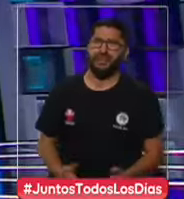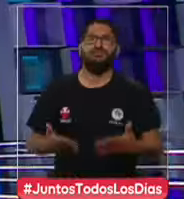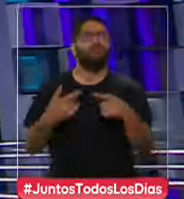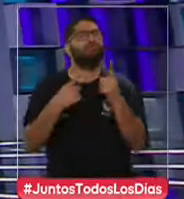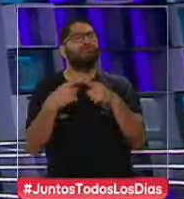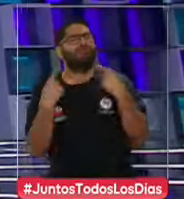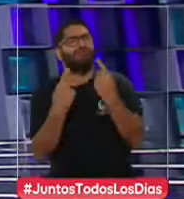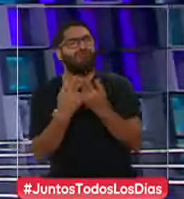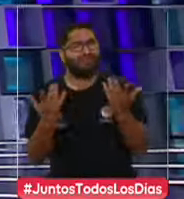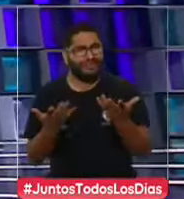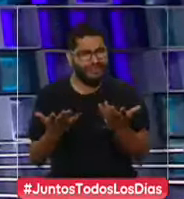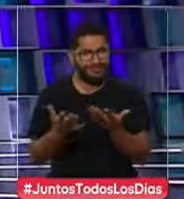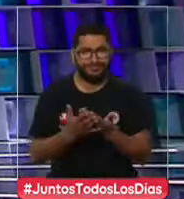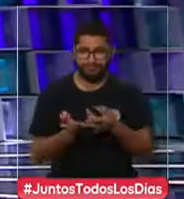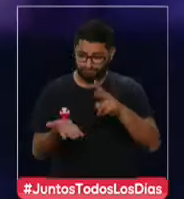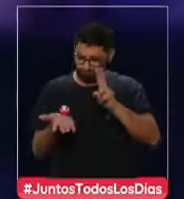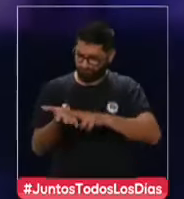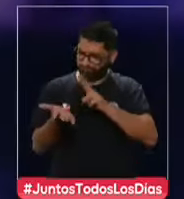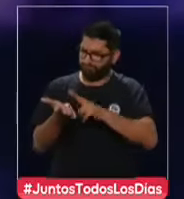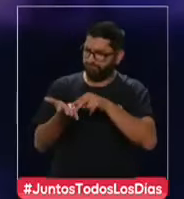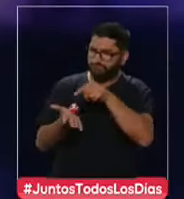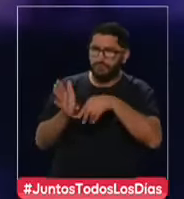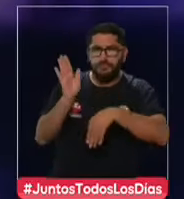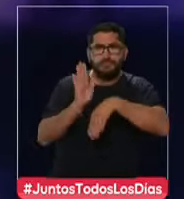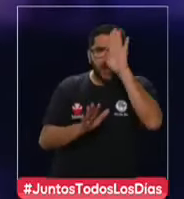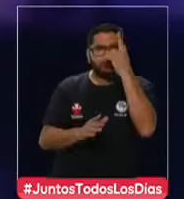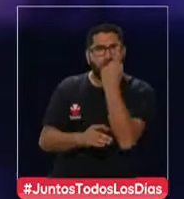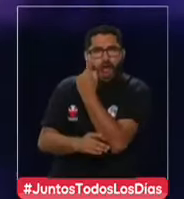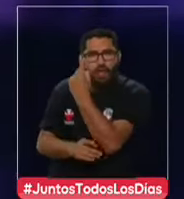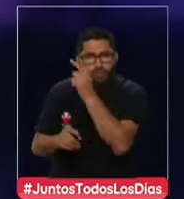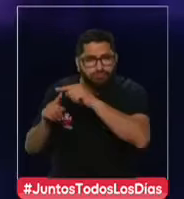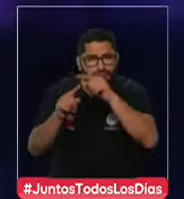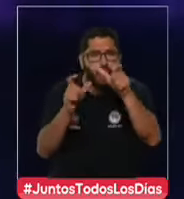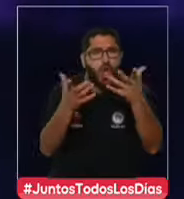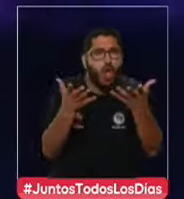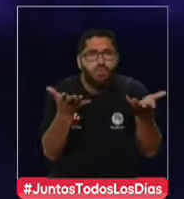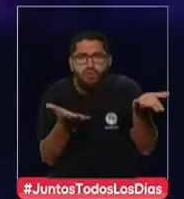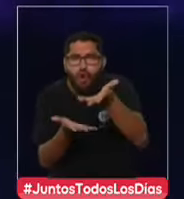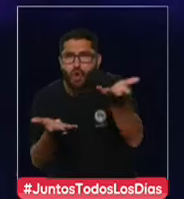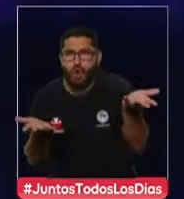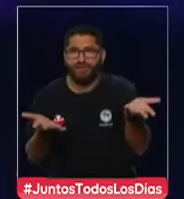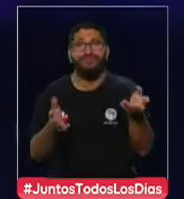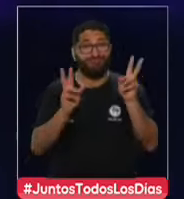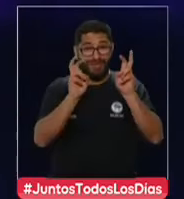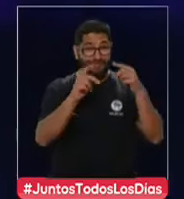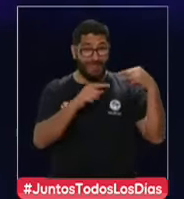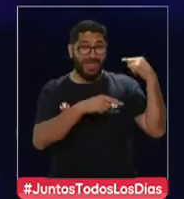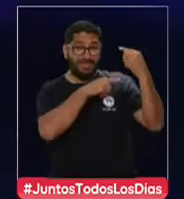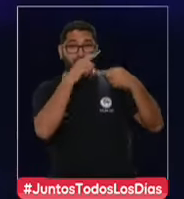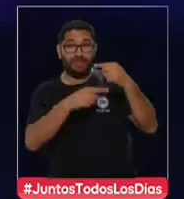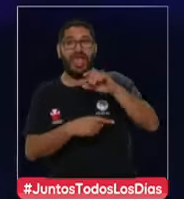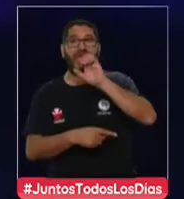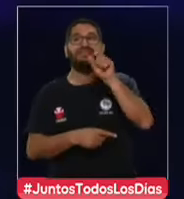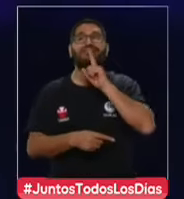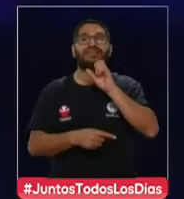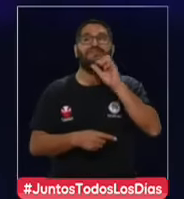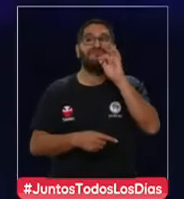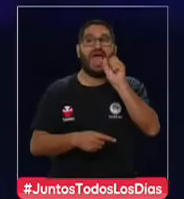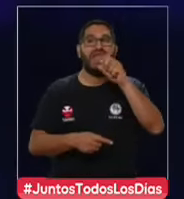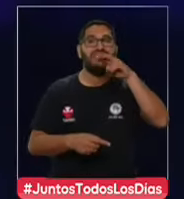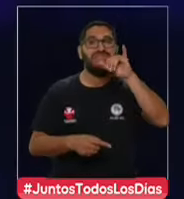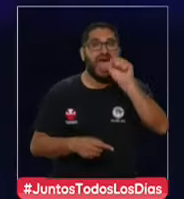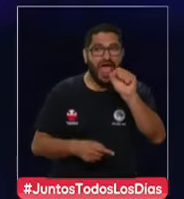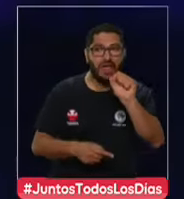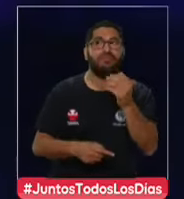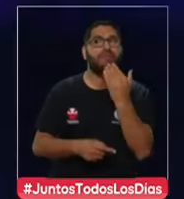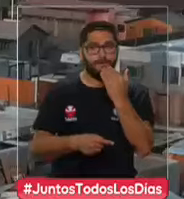realmente la mayoría de nosotros. Es la historia de Estefanía y de Rigoberto. Aquí